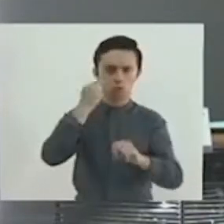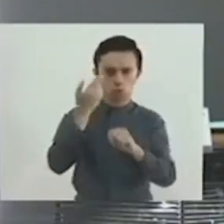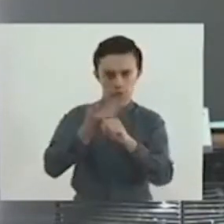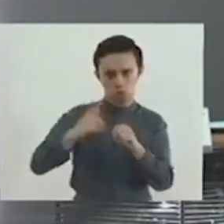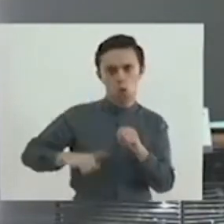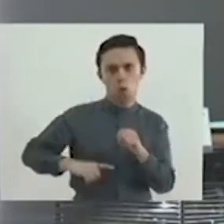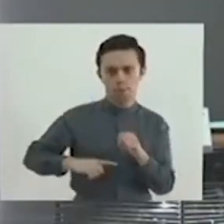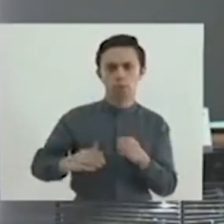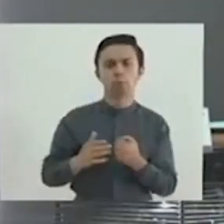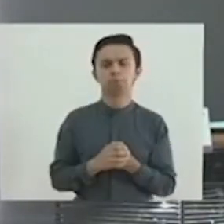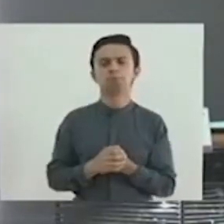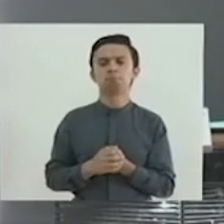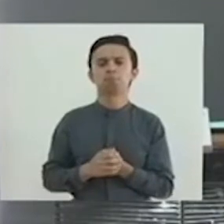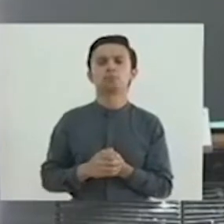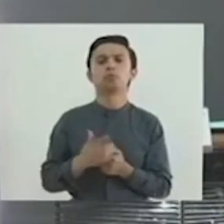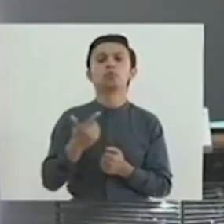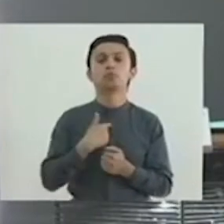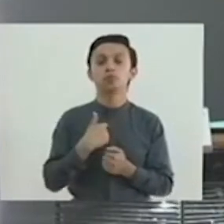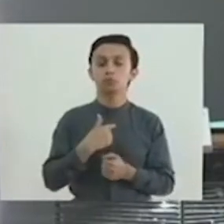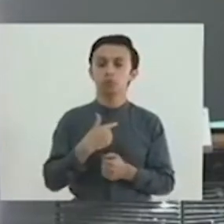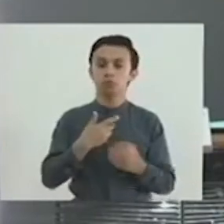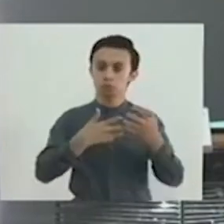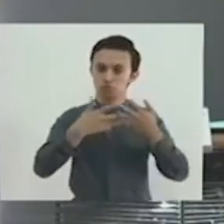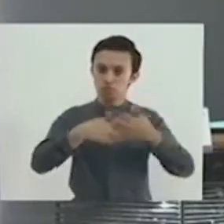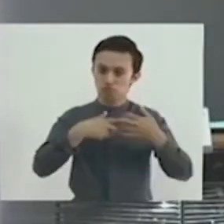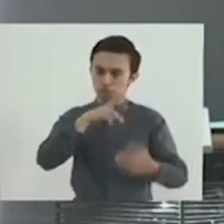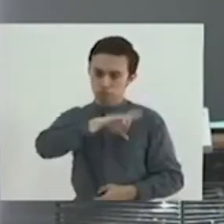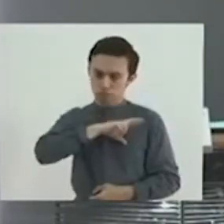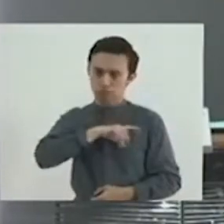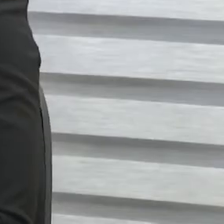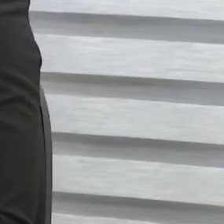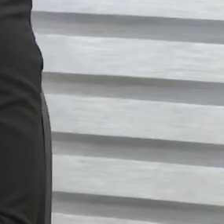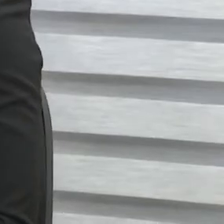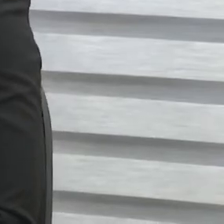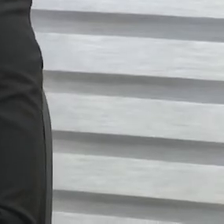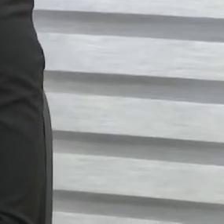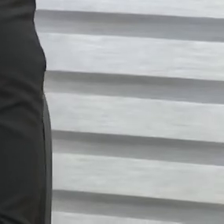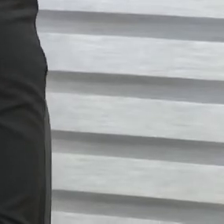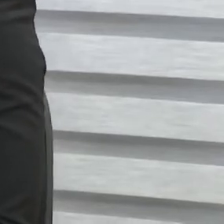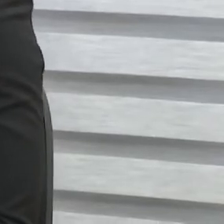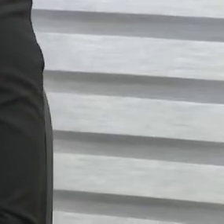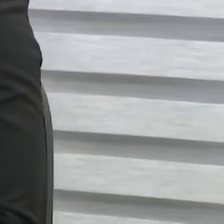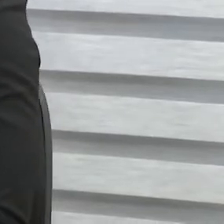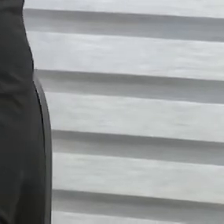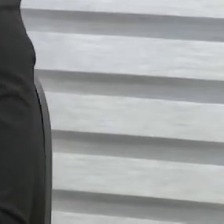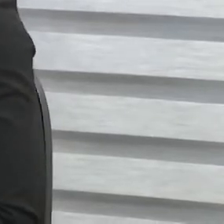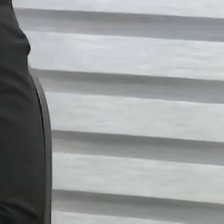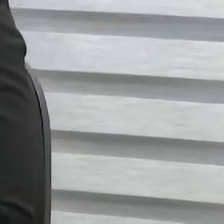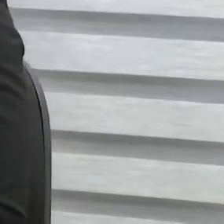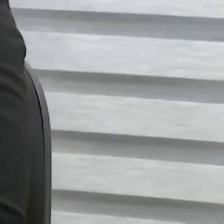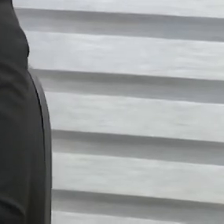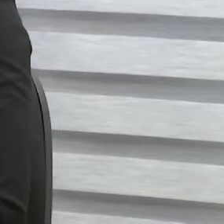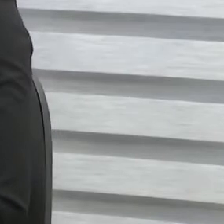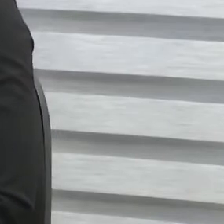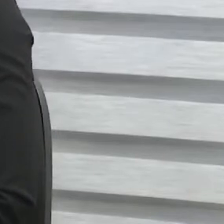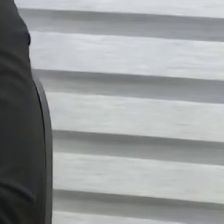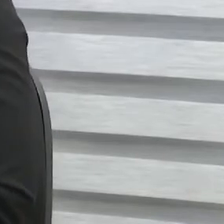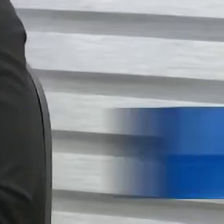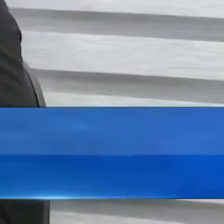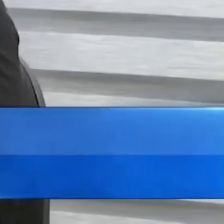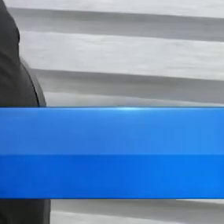se hagan improvisaciones ni propuestas extrañas, pero él es el que más propuestas extrañas suele hacer y suele presentar.